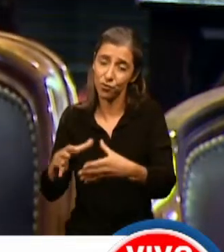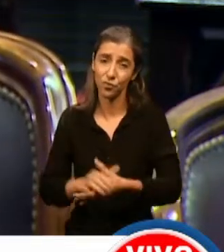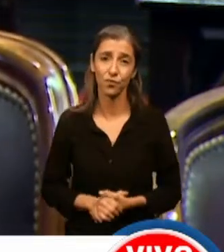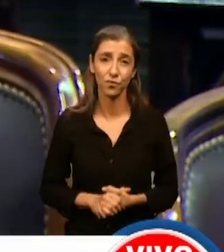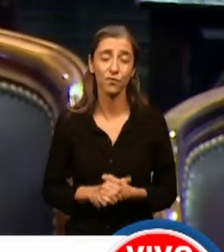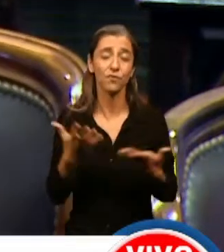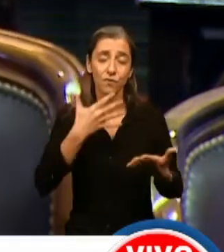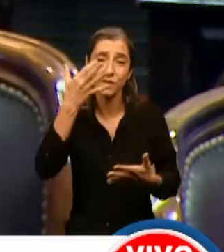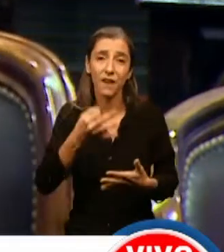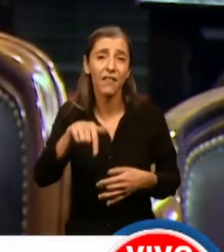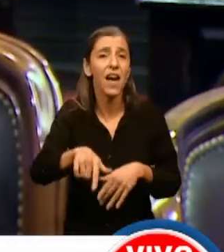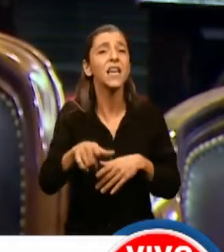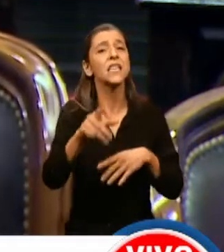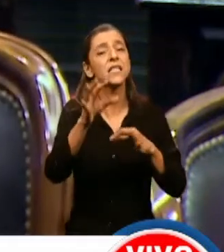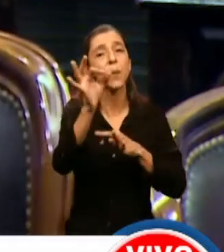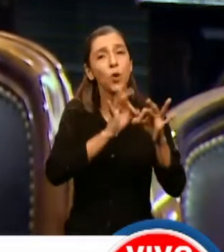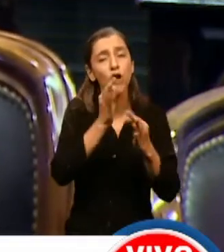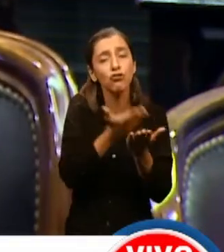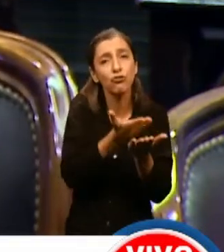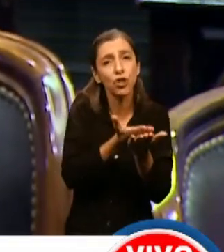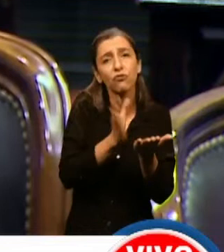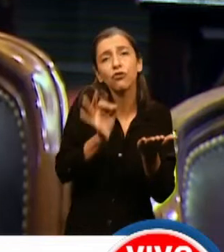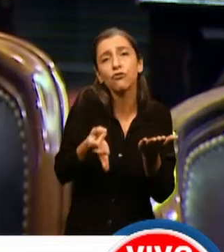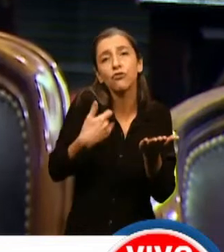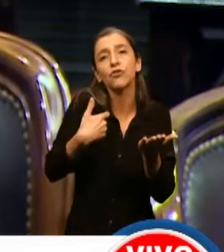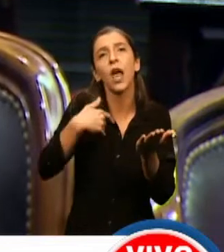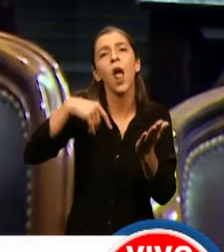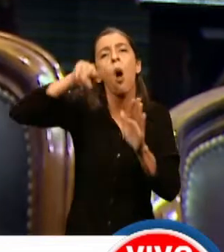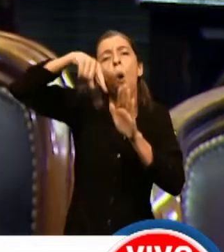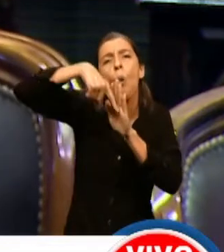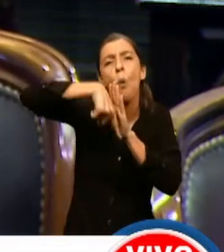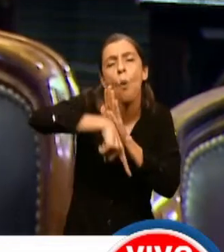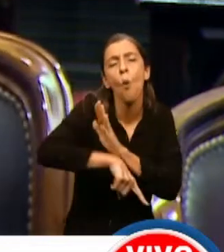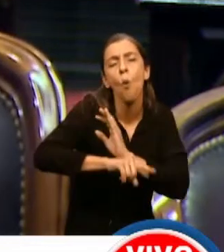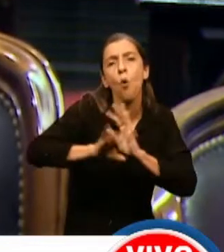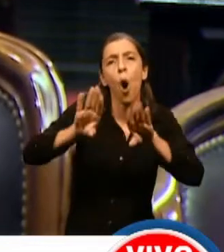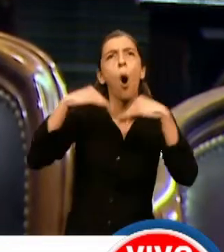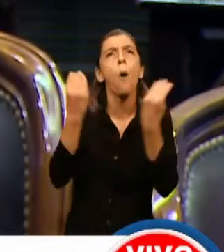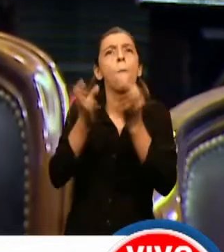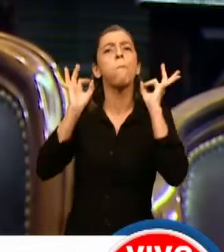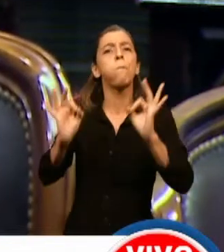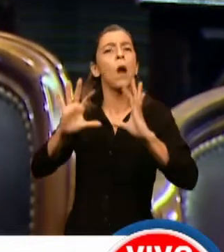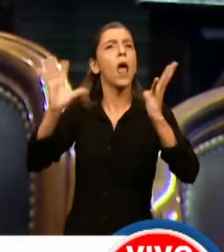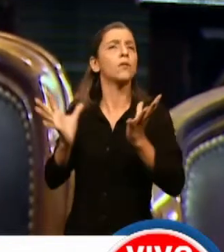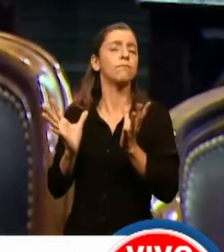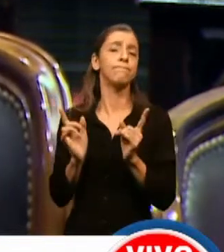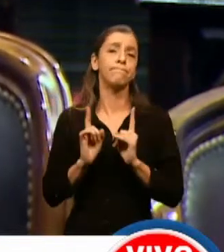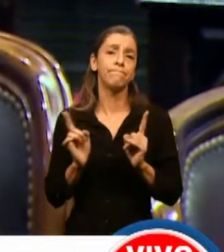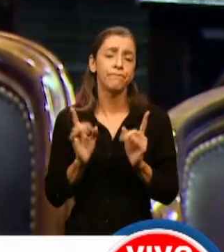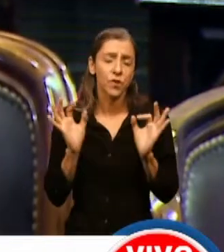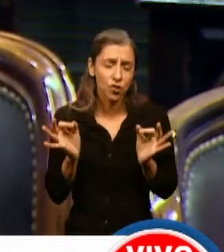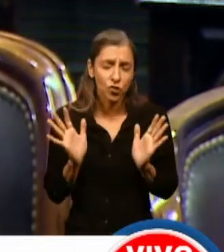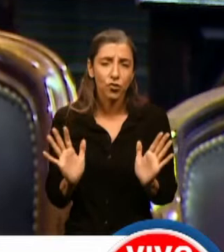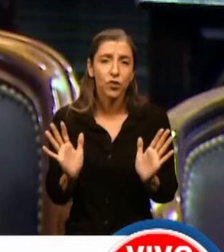el proyecto que estamos discutiendo hoy no contempla todos los aspectos de esa integralidad, pero no valen